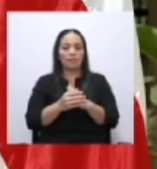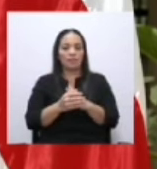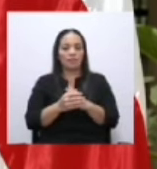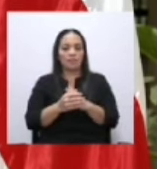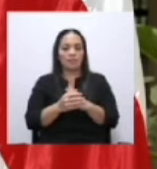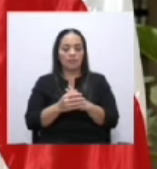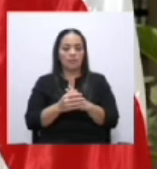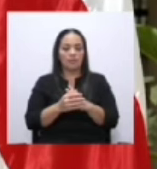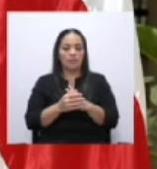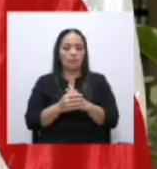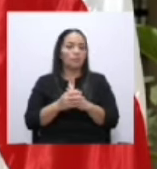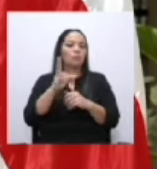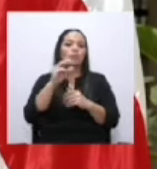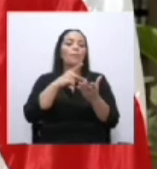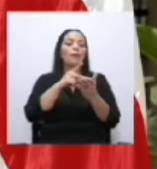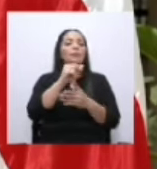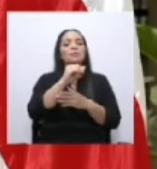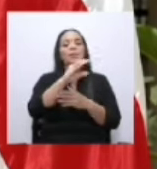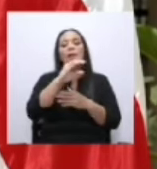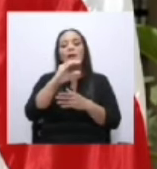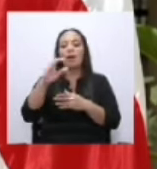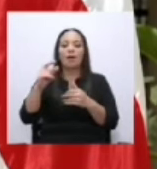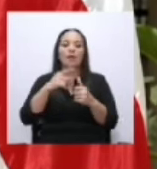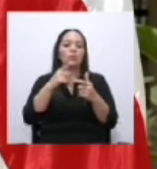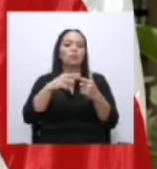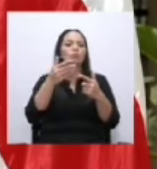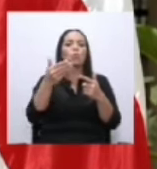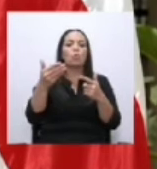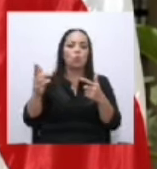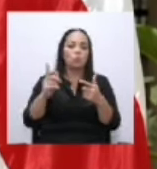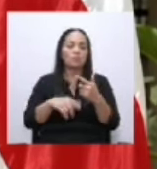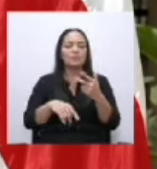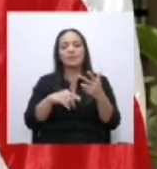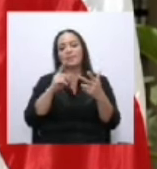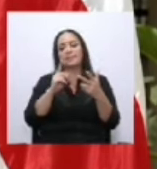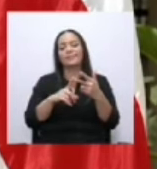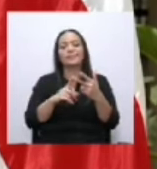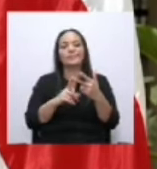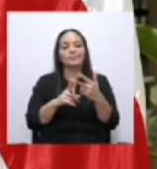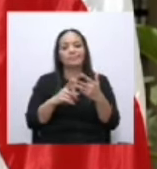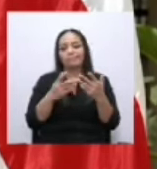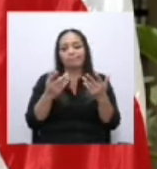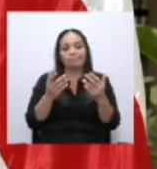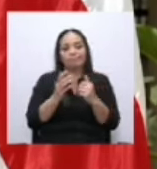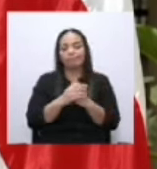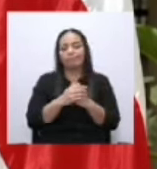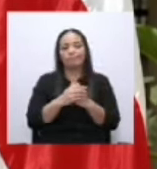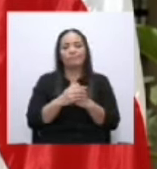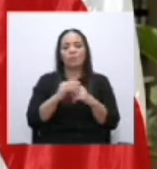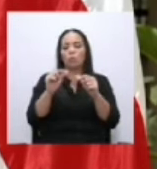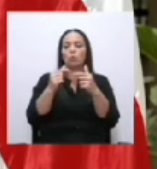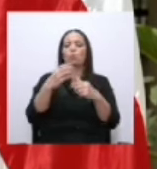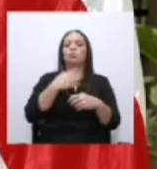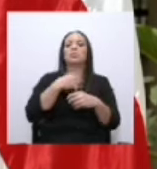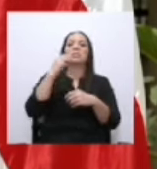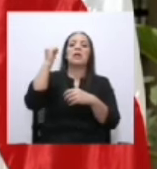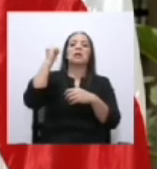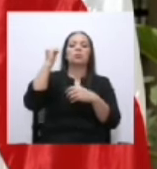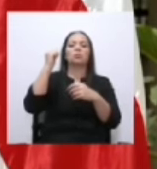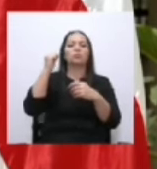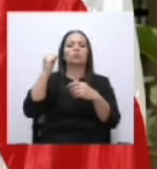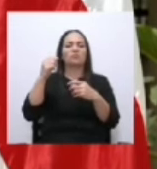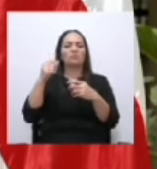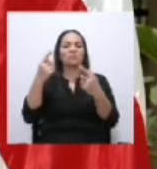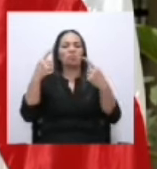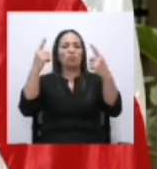los salarios, las cosas que esos sindicatos han logrado, los